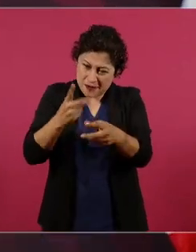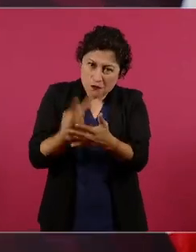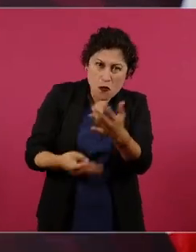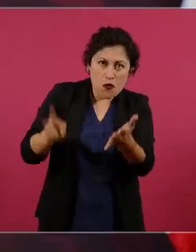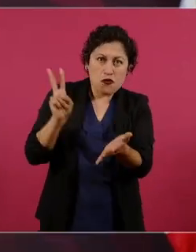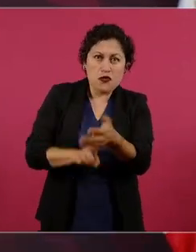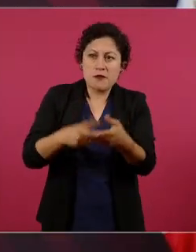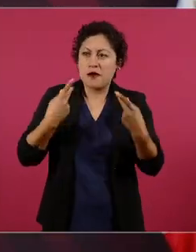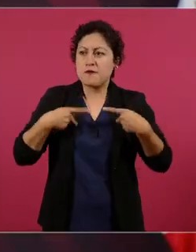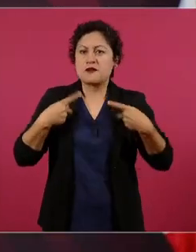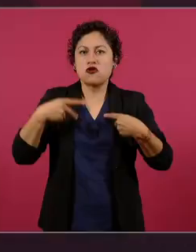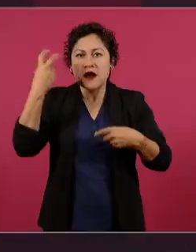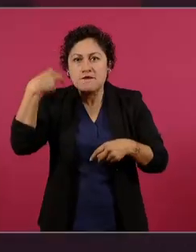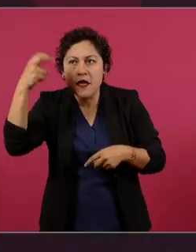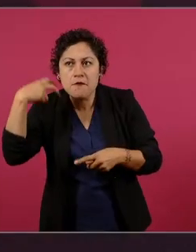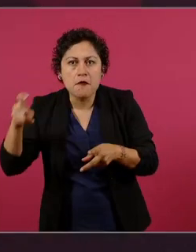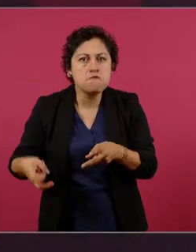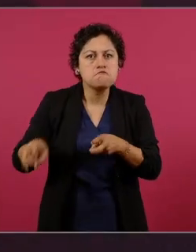Ellos.